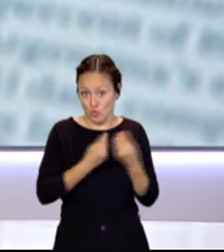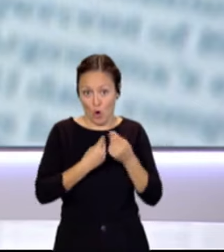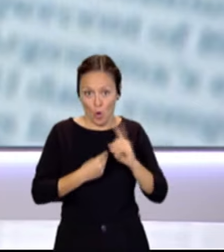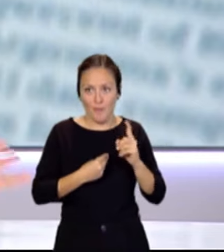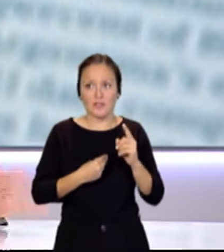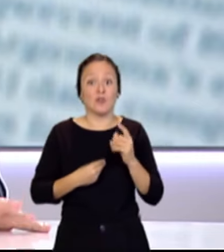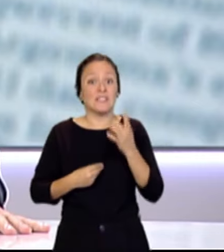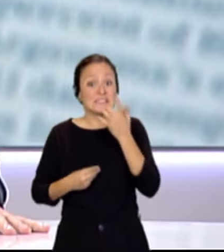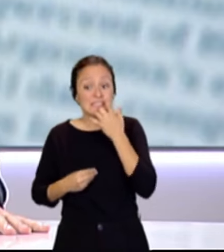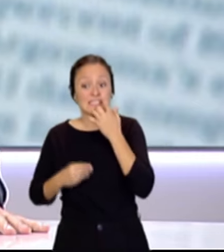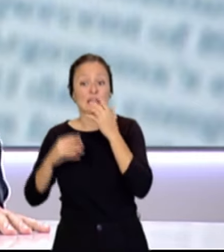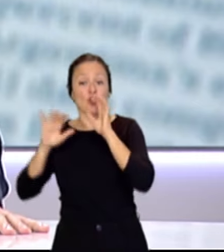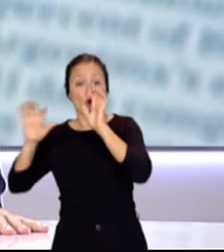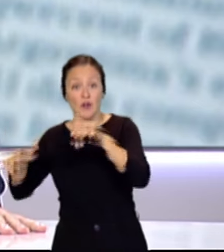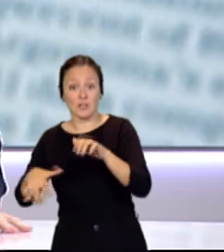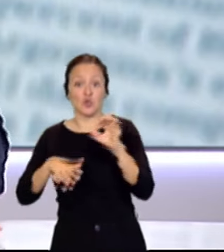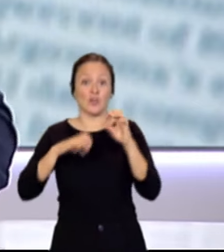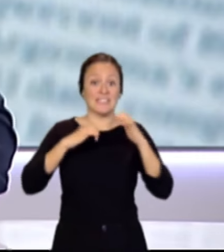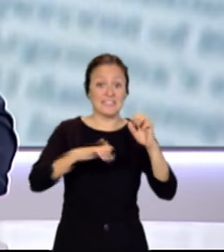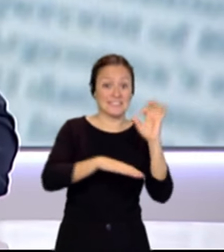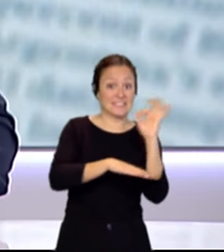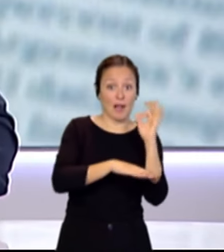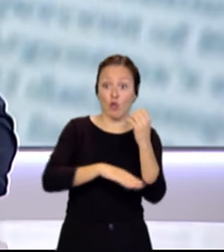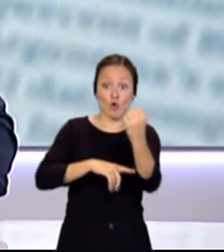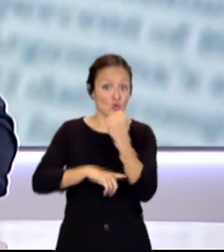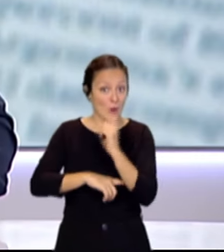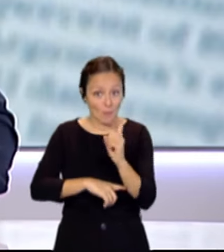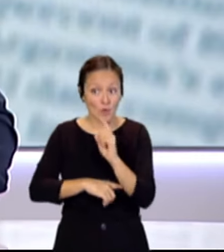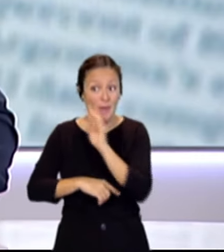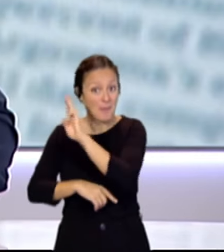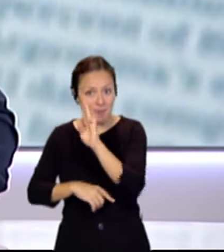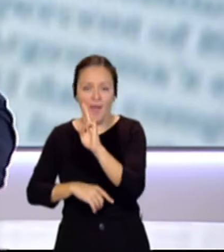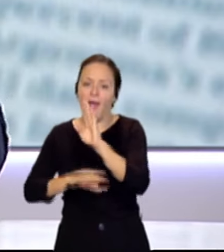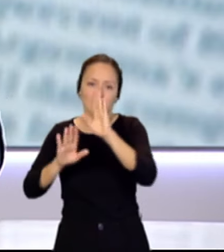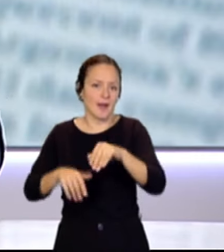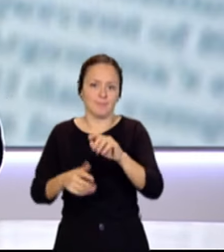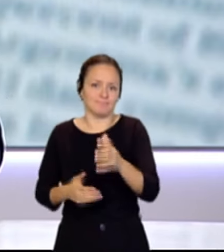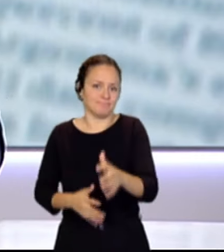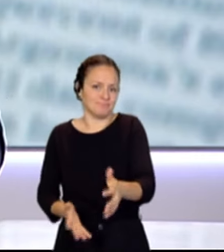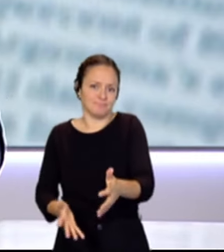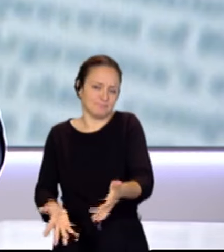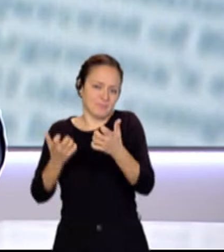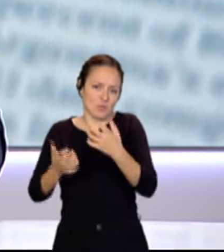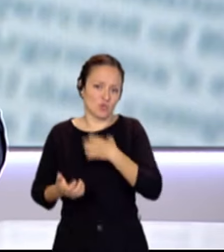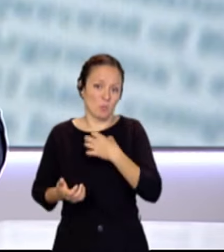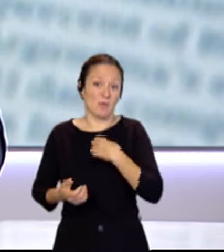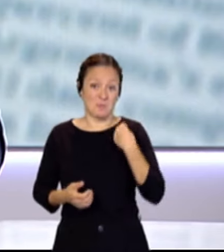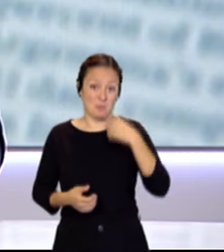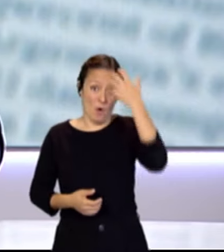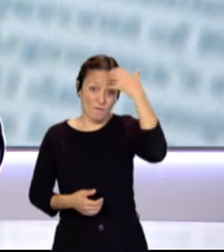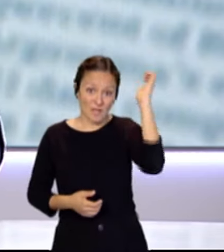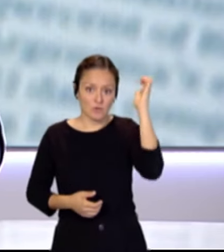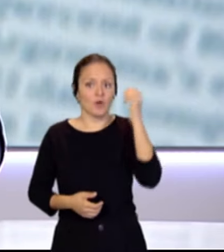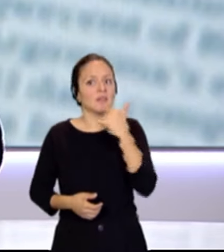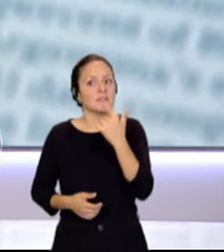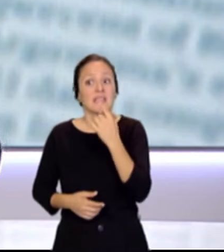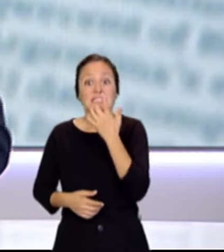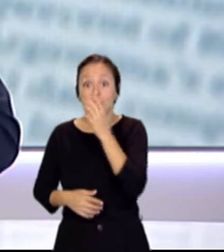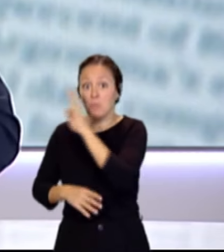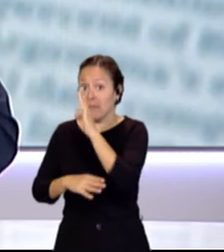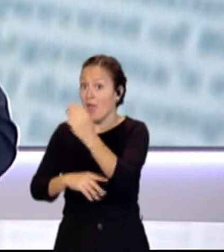congreso y en el senado son palabras del ministro de política territorial Ángel Víctor Torres que califica este asunto como una cuestión